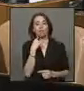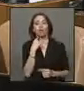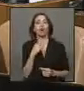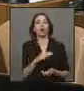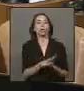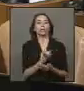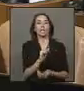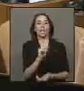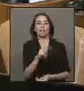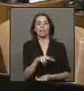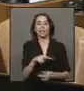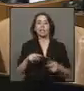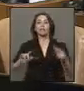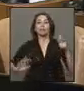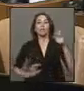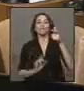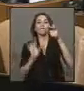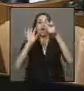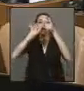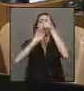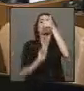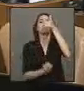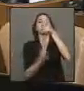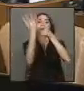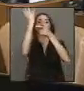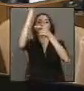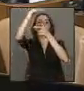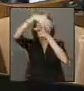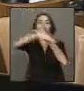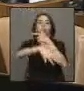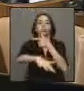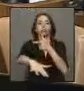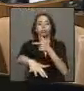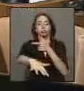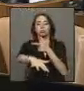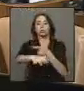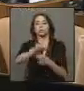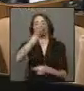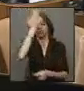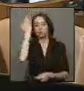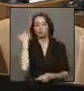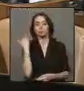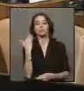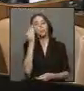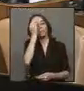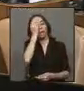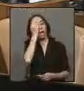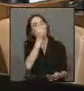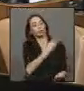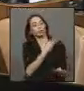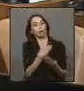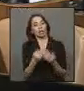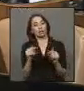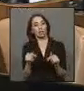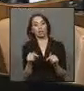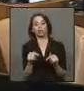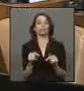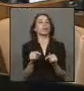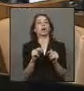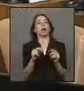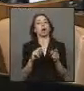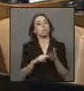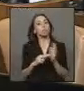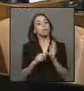comuna de Chaitén por la erupción del volcán en aquel año. Desde agosto hasta ahora se han ido salvando